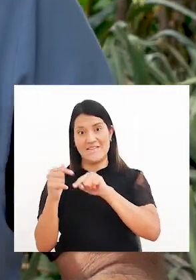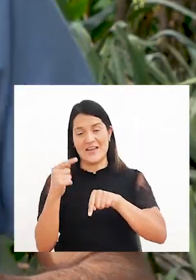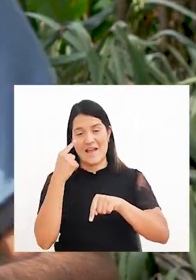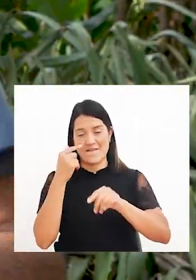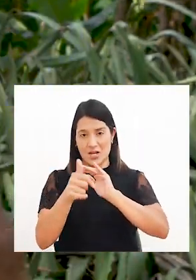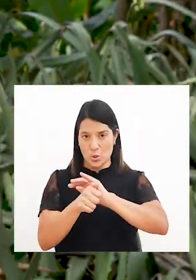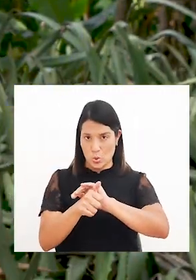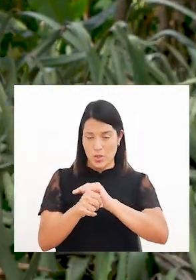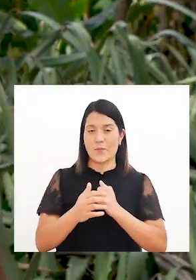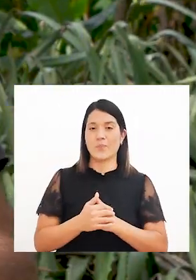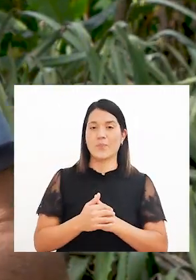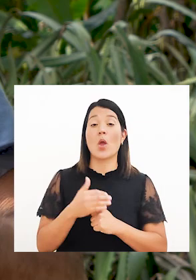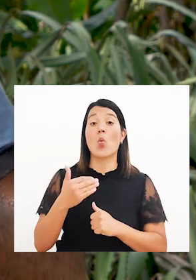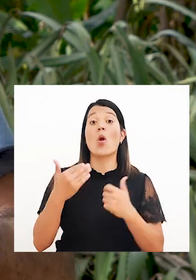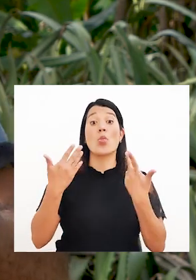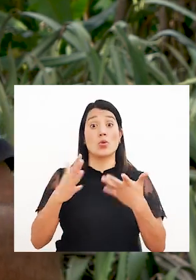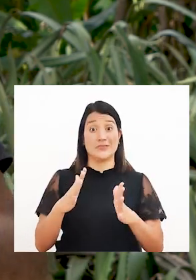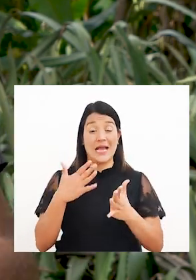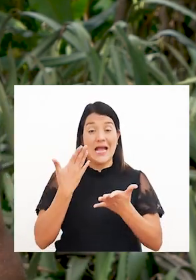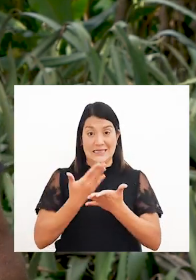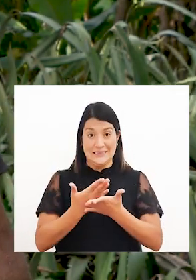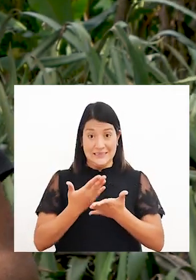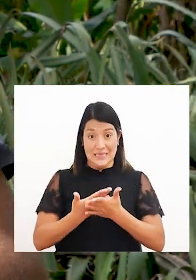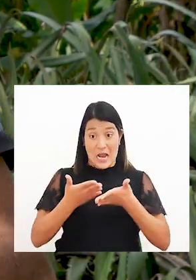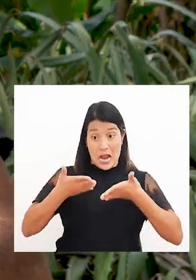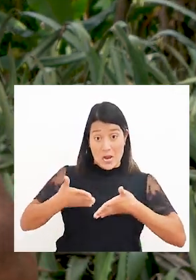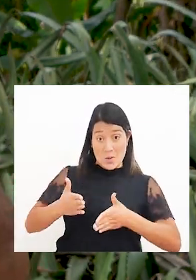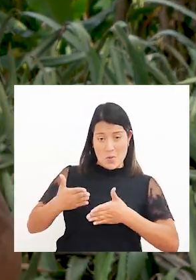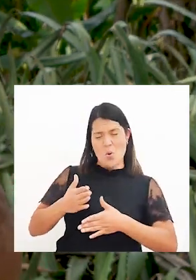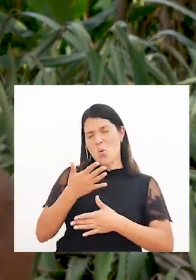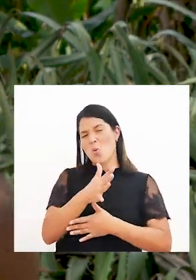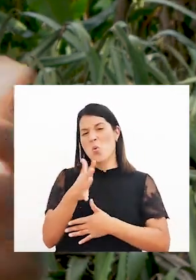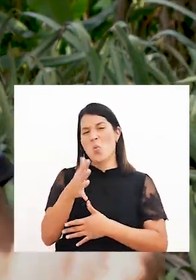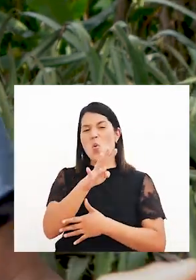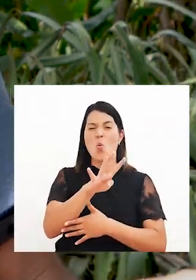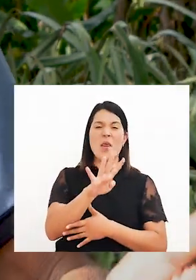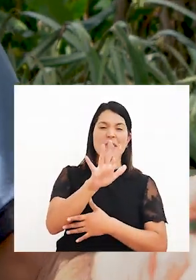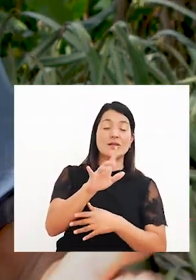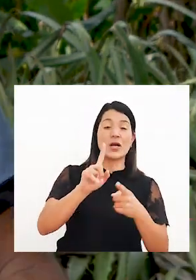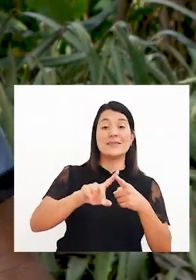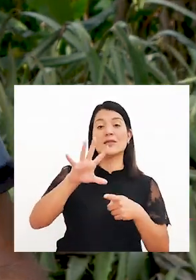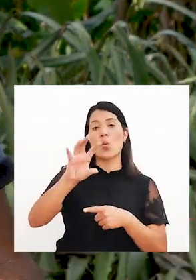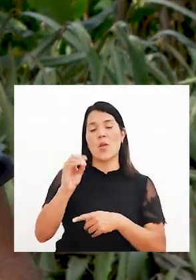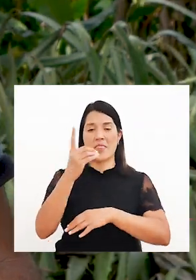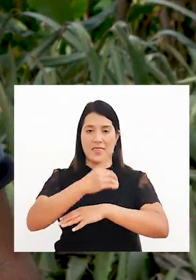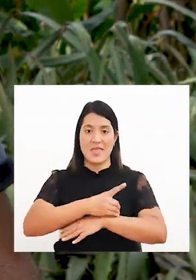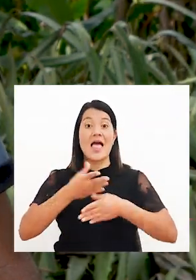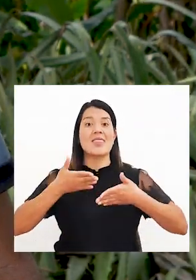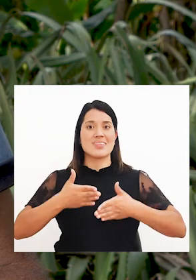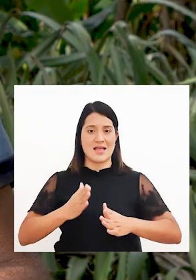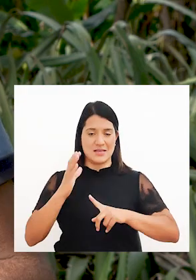eso, cuando ya los vienen los nacimientos, a los 45 días, entre 45 y 50 días son los nacimientos.